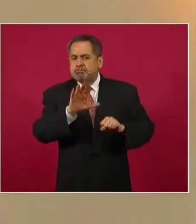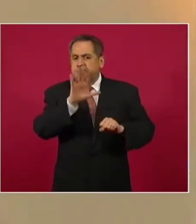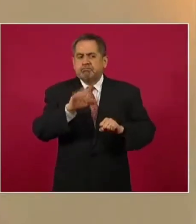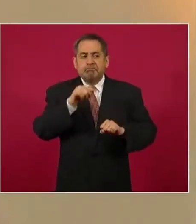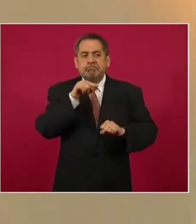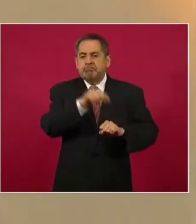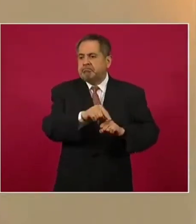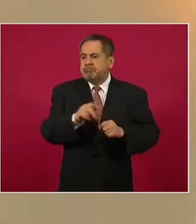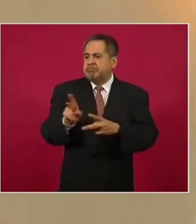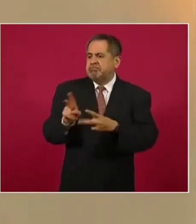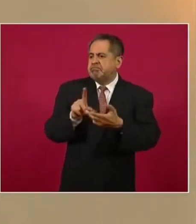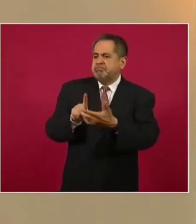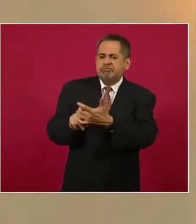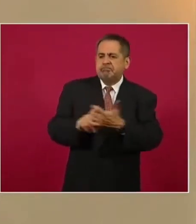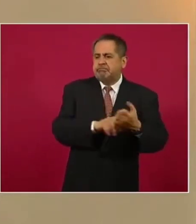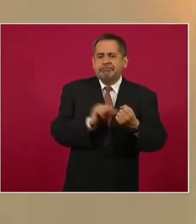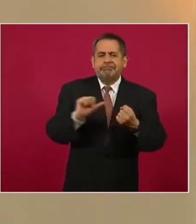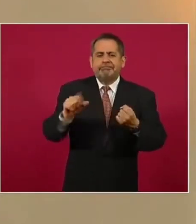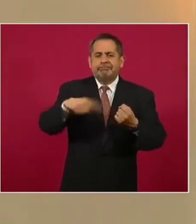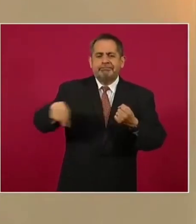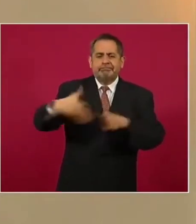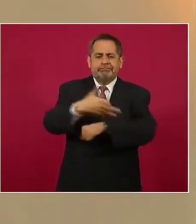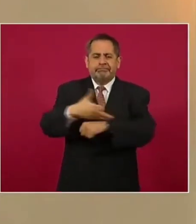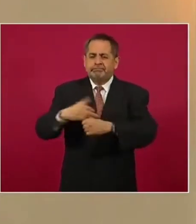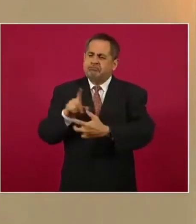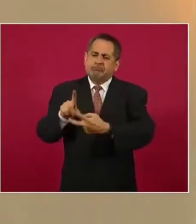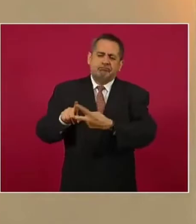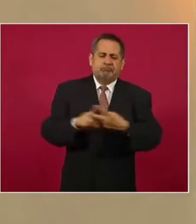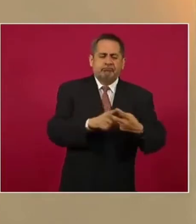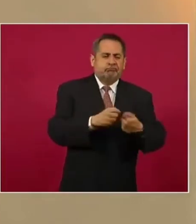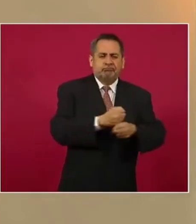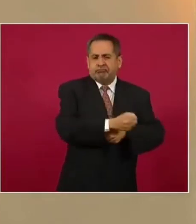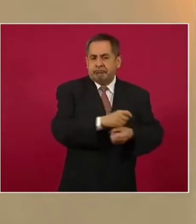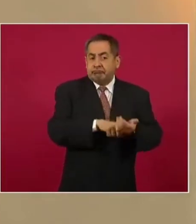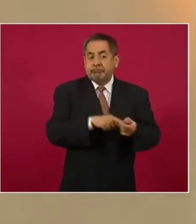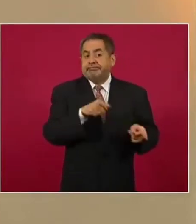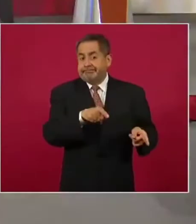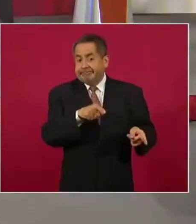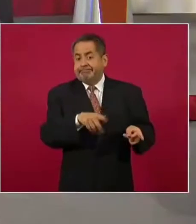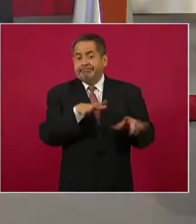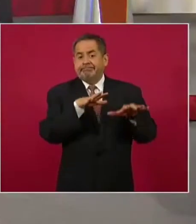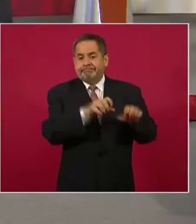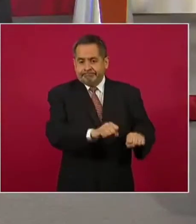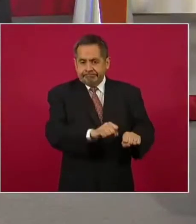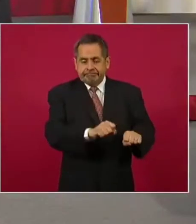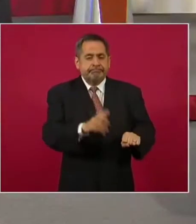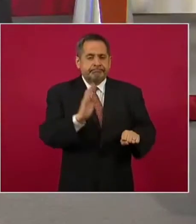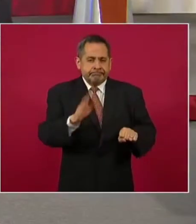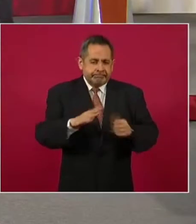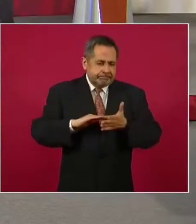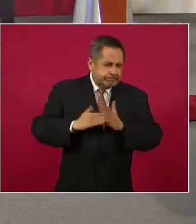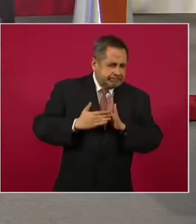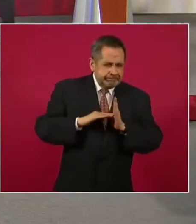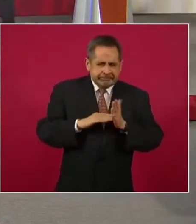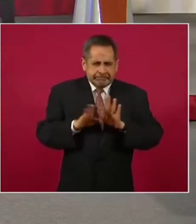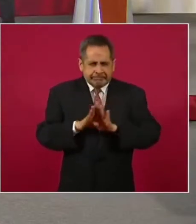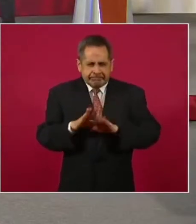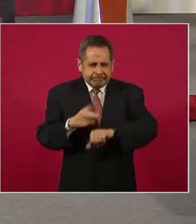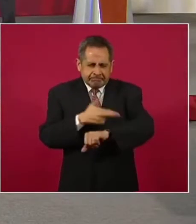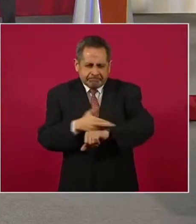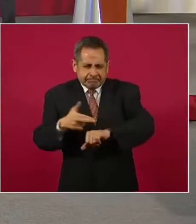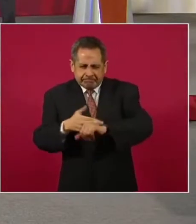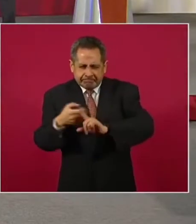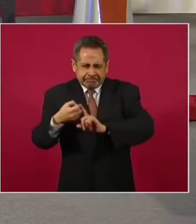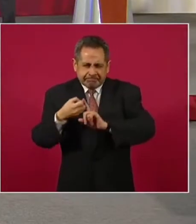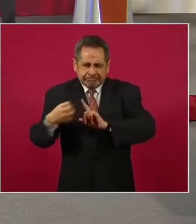familia vinculada al cártel del pacífico fue detenido en un operativo quirúrgico limpio ordenado